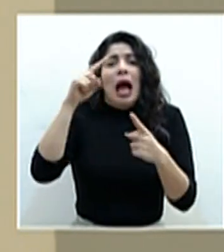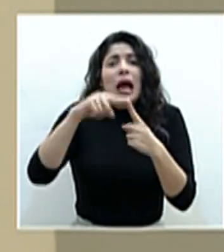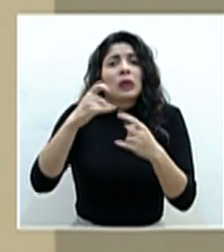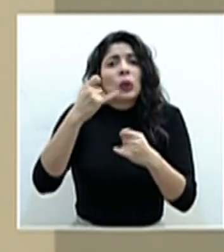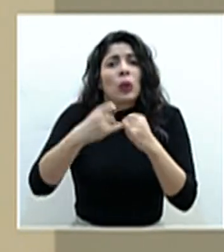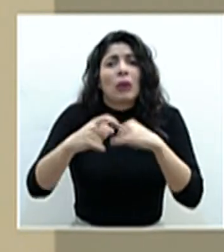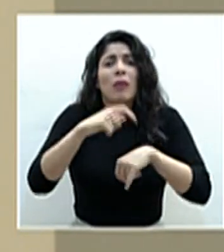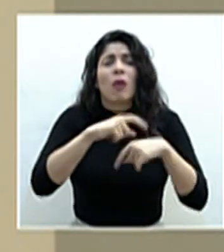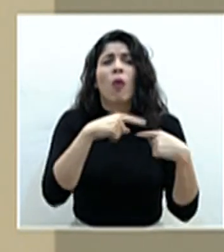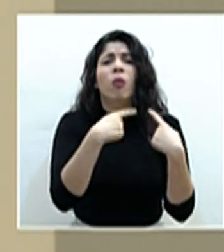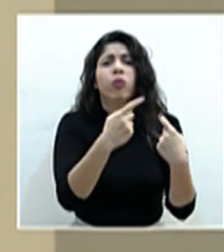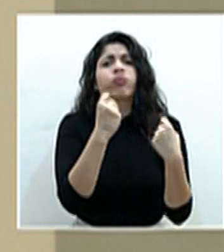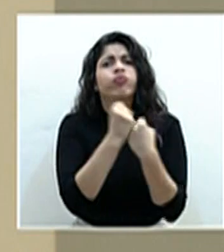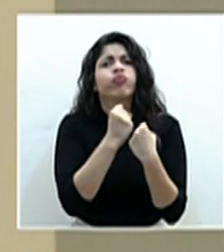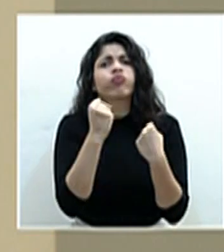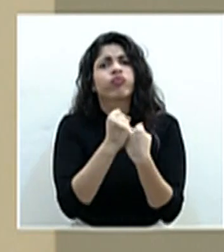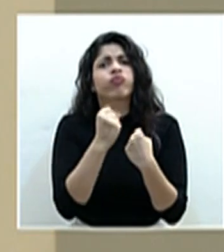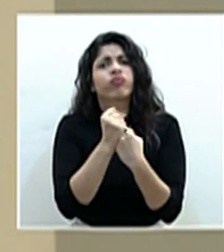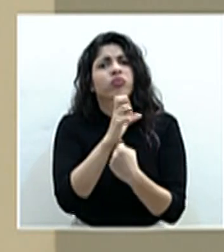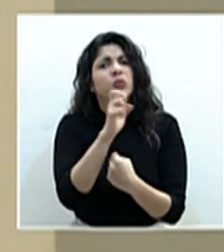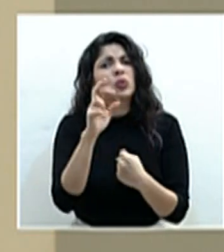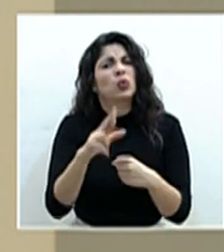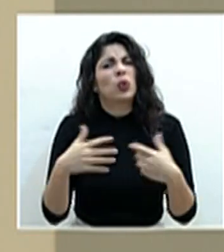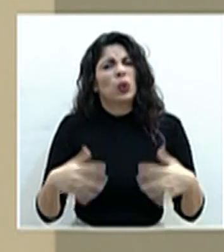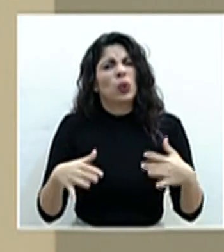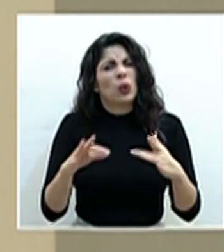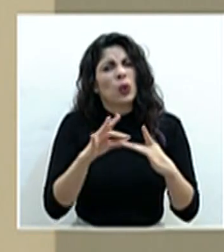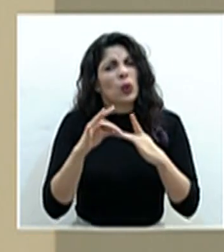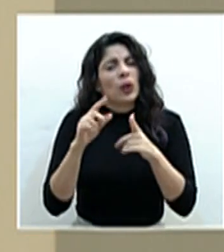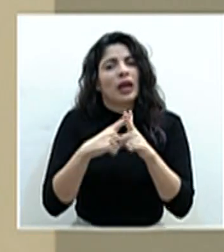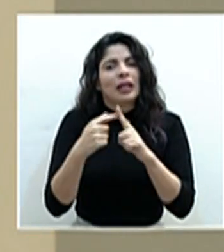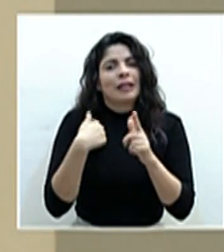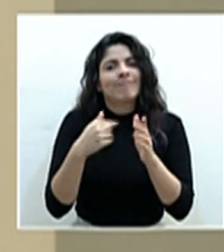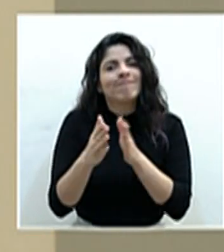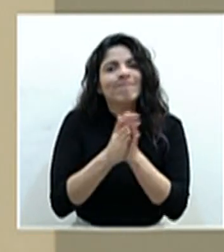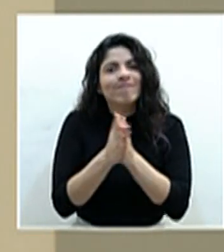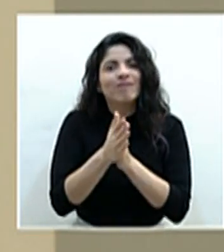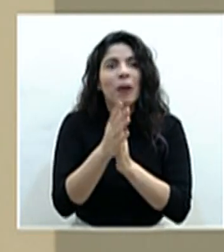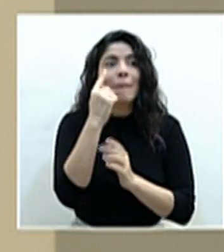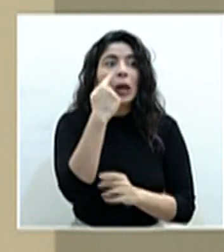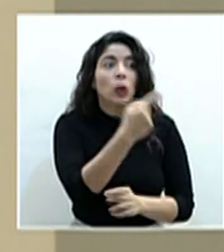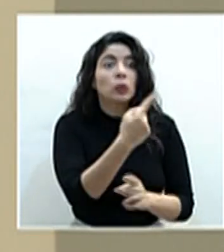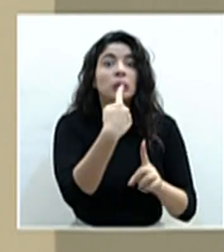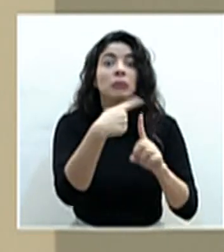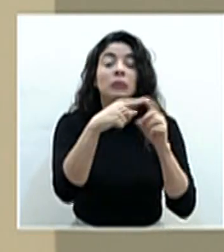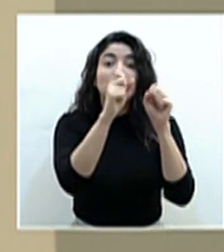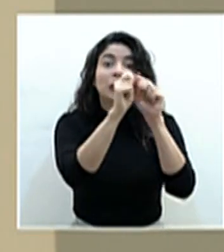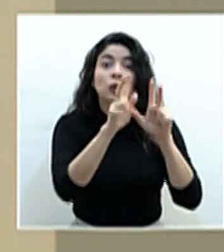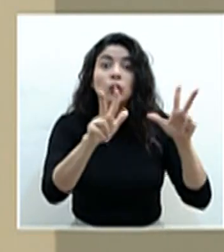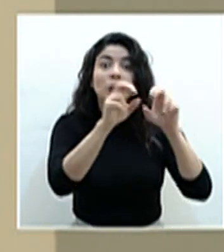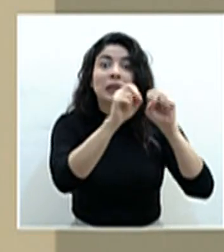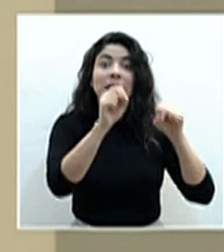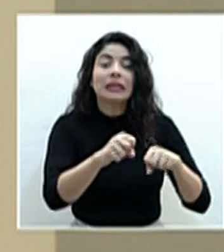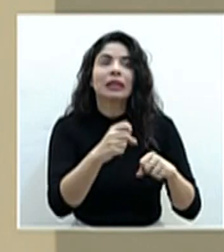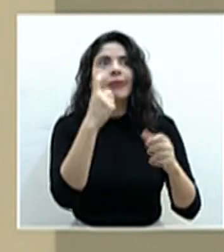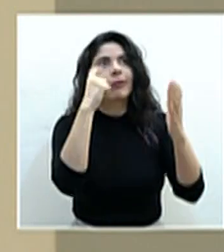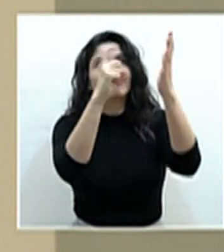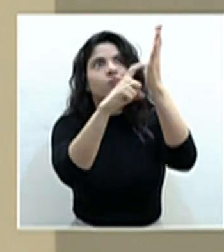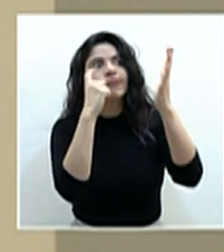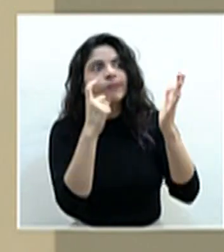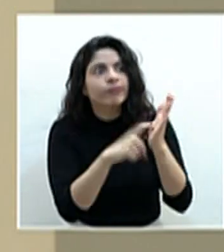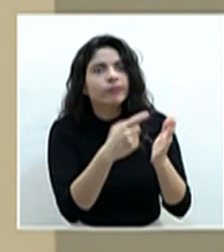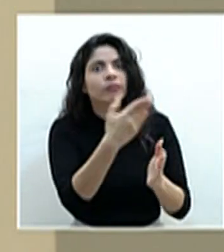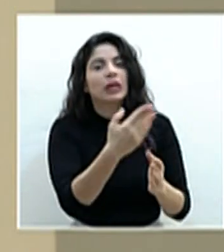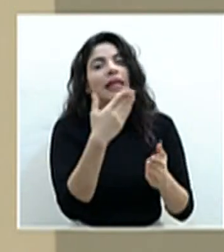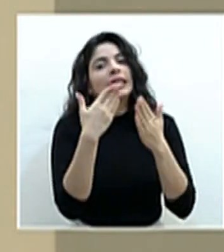minuto ha apoyado a Costa Rica de una forma excepcional y quiero aprovechar la oportunidad para usted y el Sistema de Naciones Unidas reconocerle eso y agradecérselo